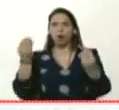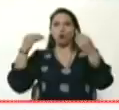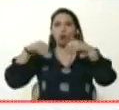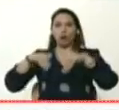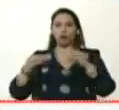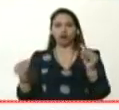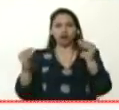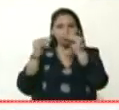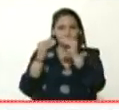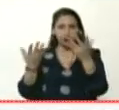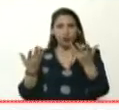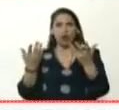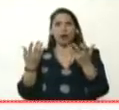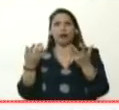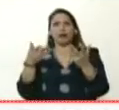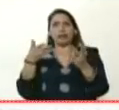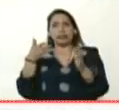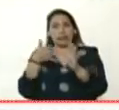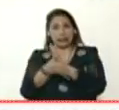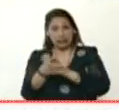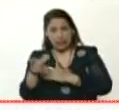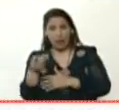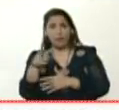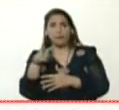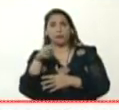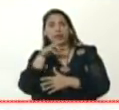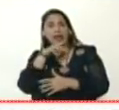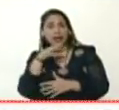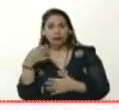En los hechos y en la palabra. Ocurren esas cosas.